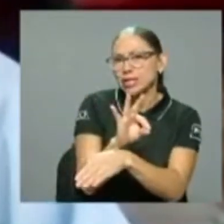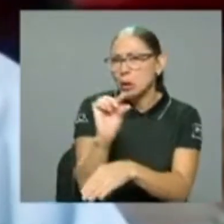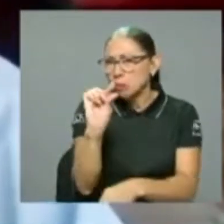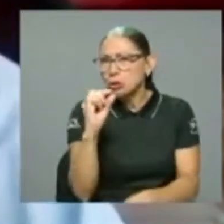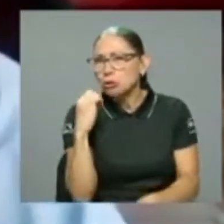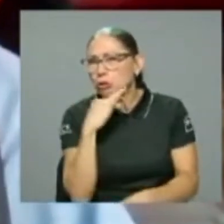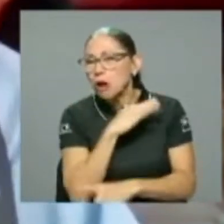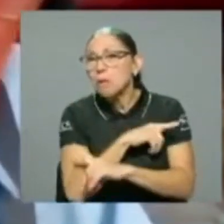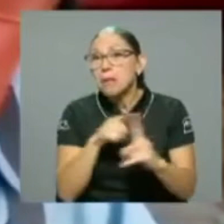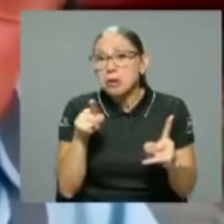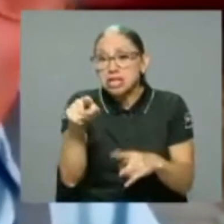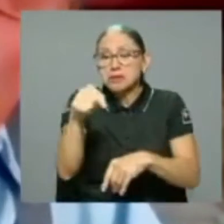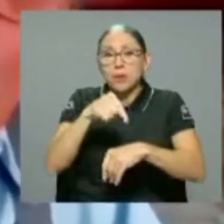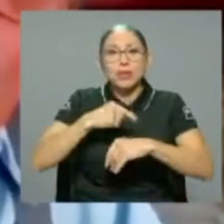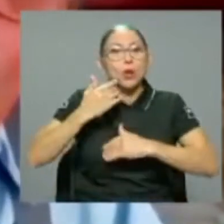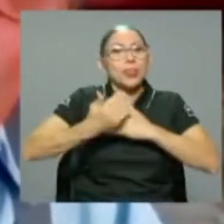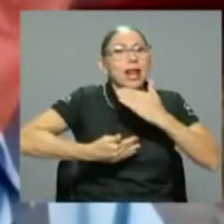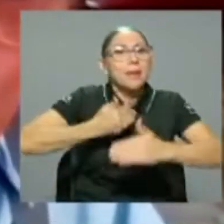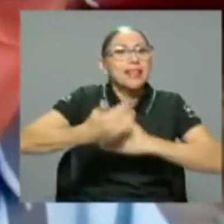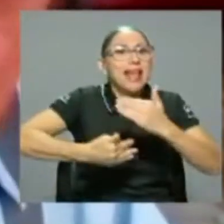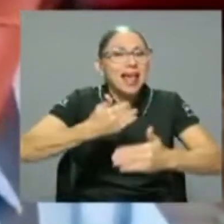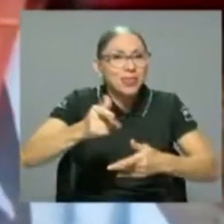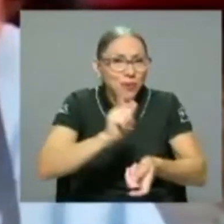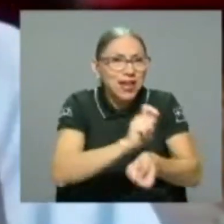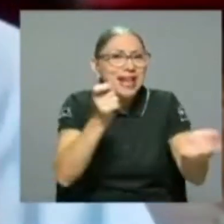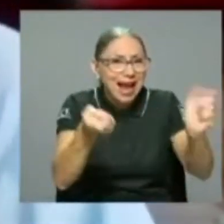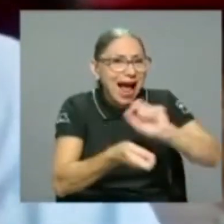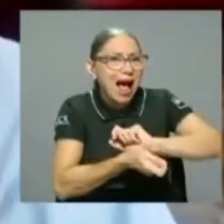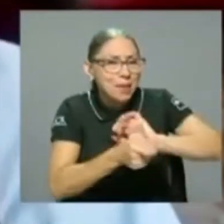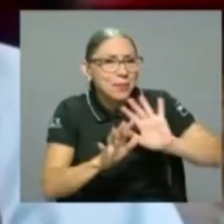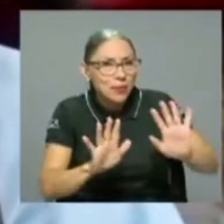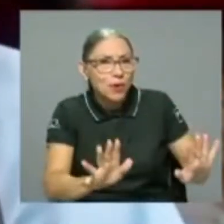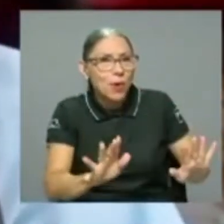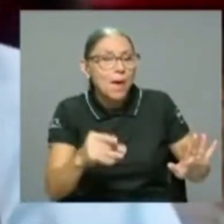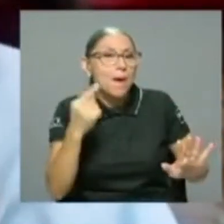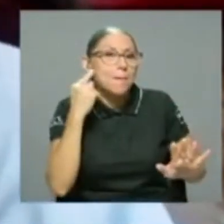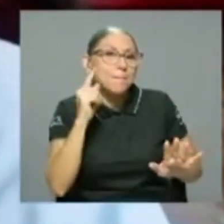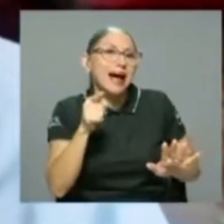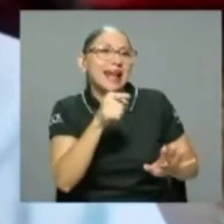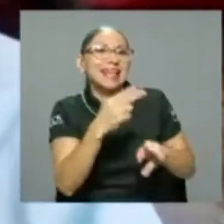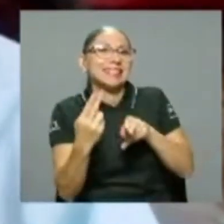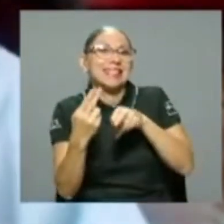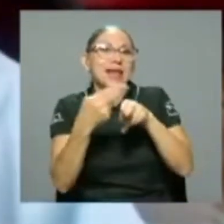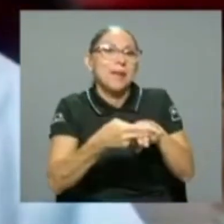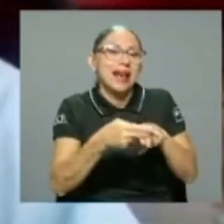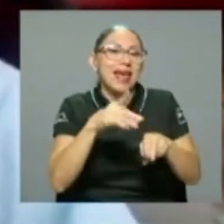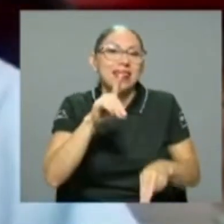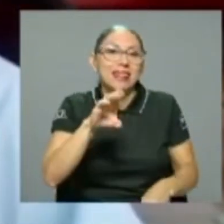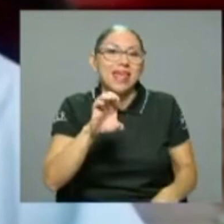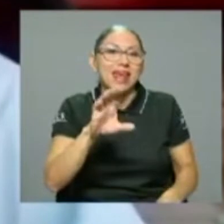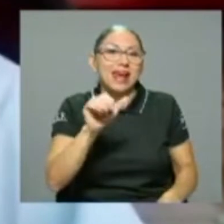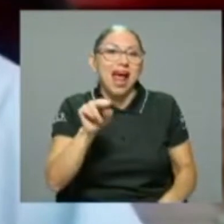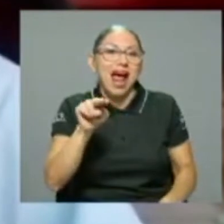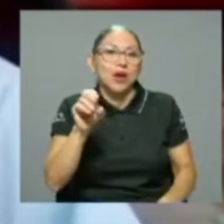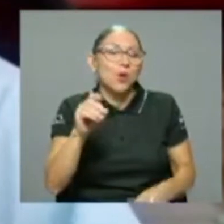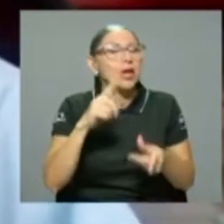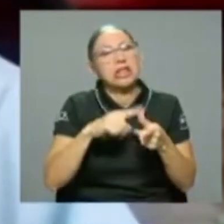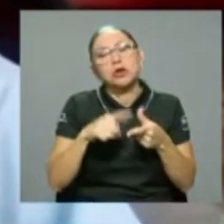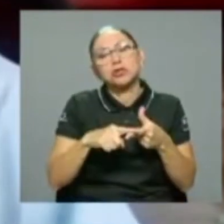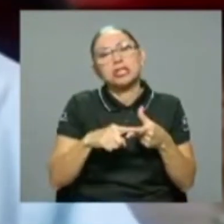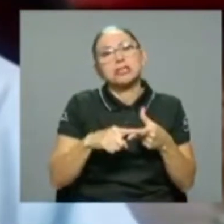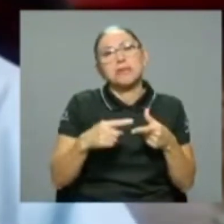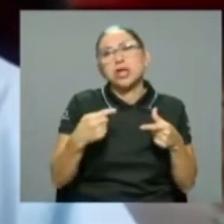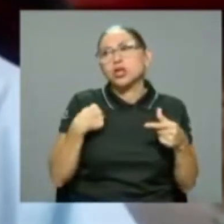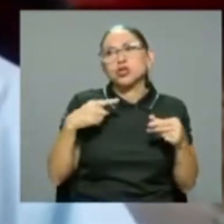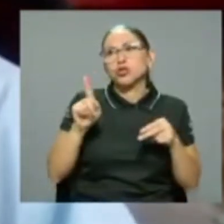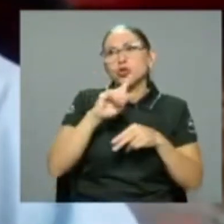cambio estatutario para hacer que se llamara decano, entonces yo nunca tuve el